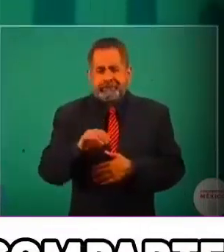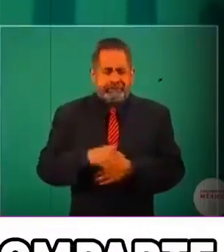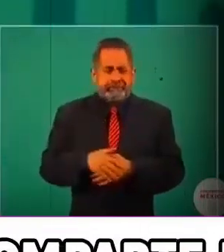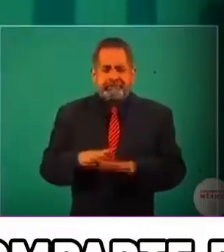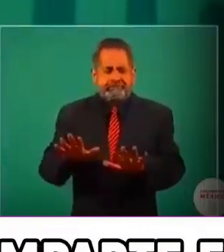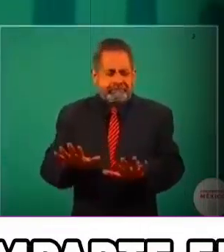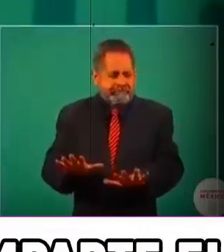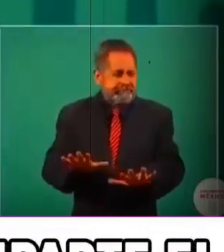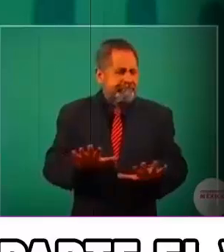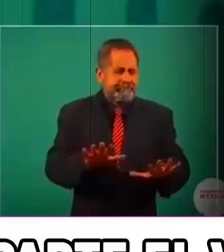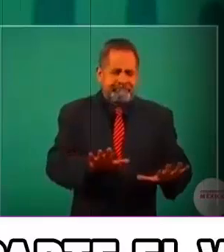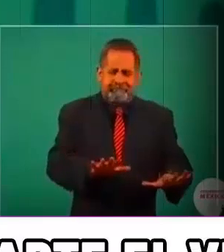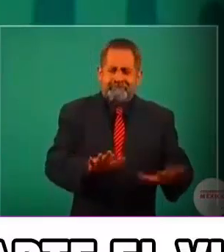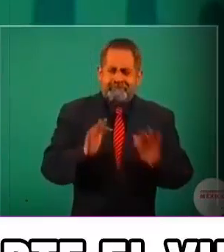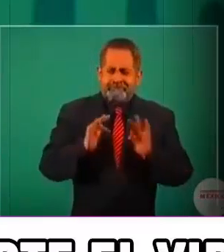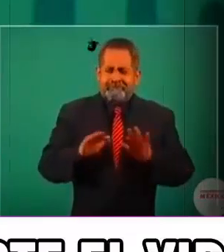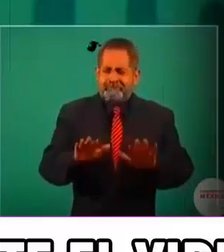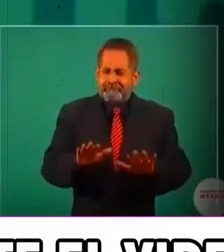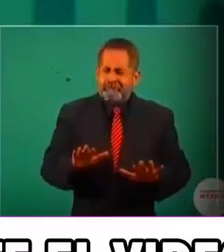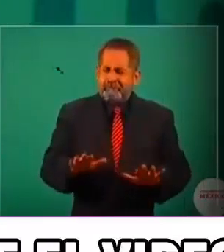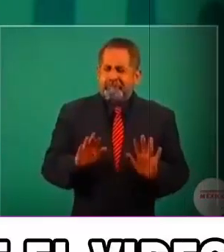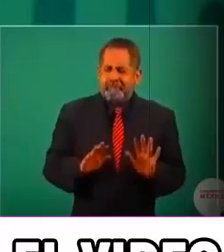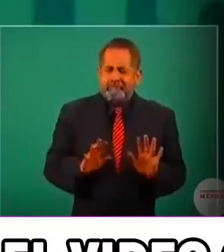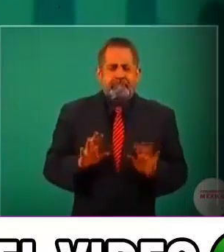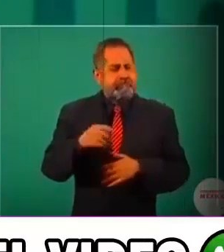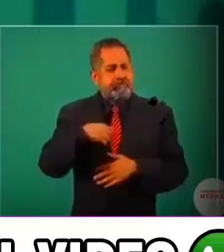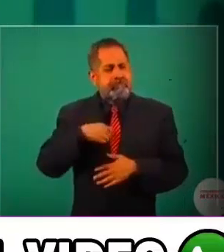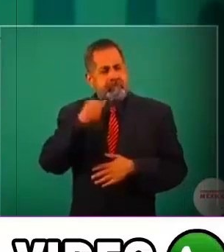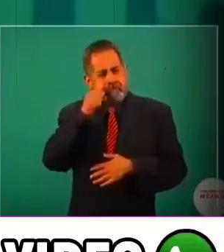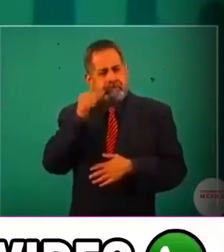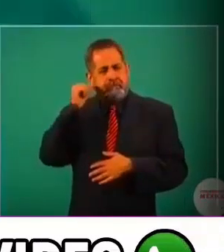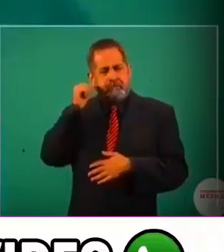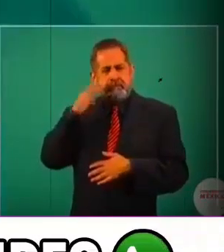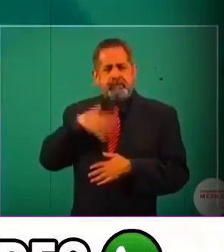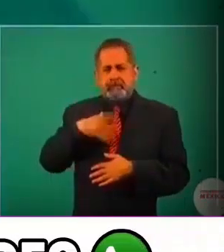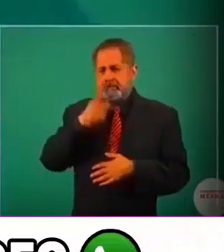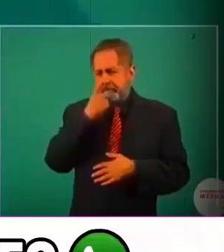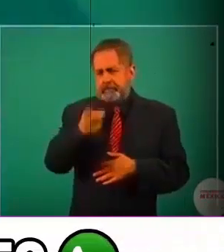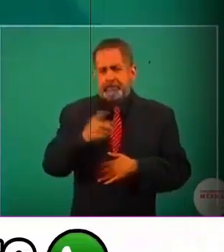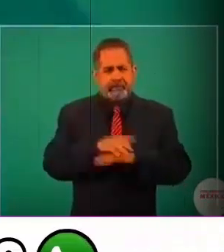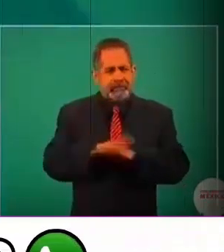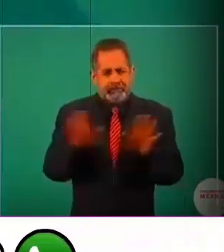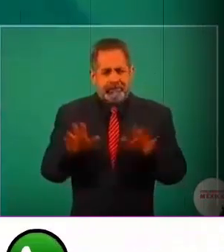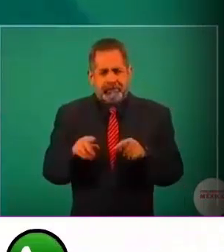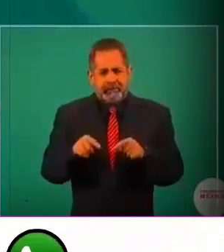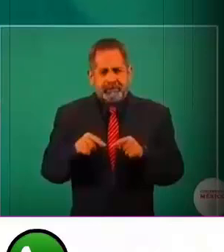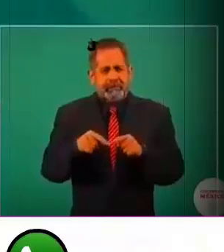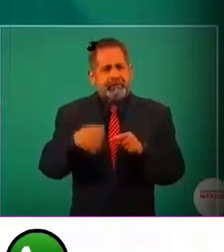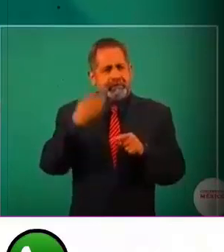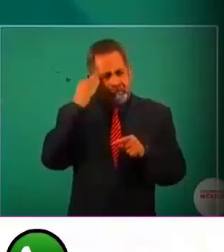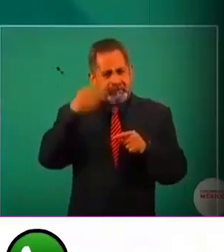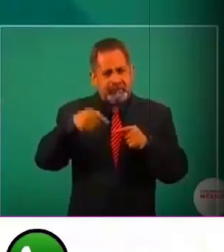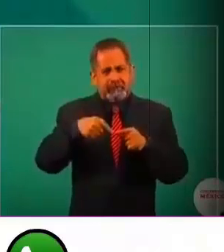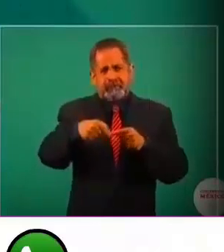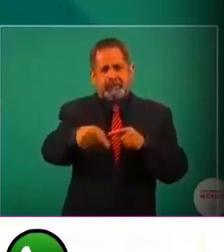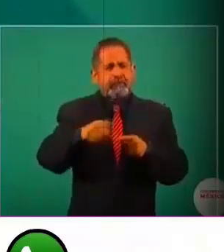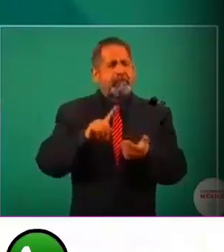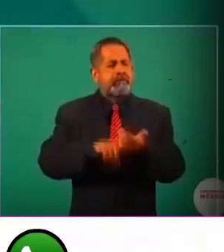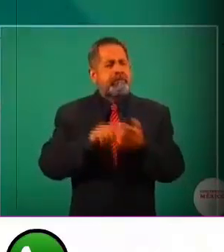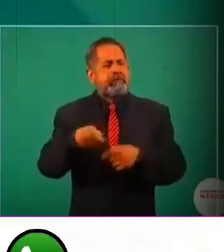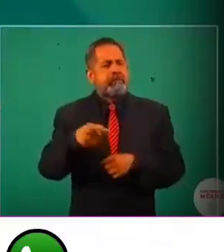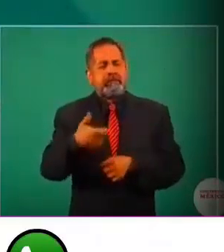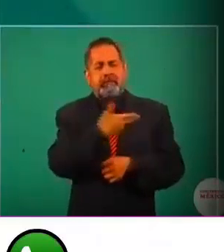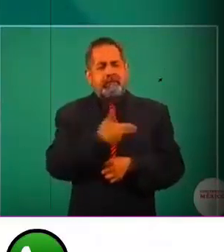en todo. Yo ayer dije que ya se iba a terminar el periodo del